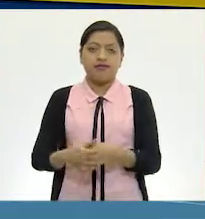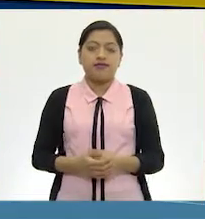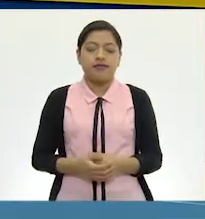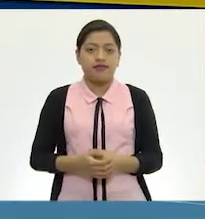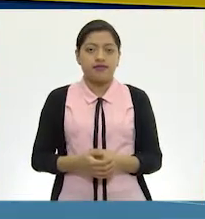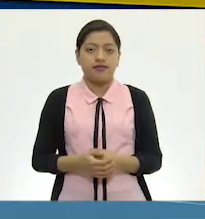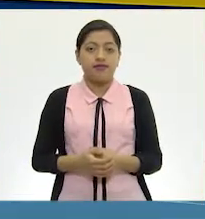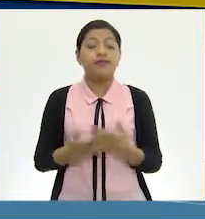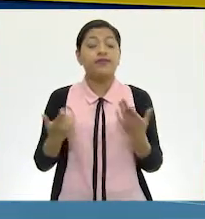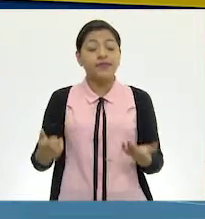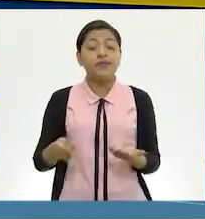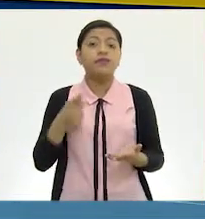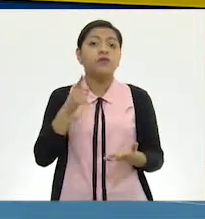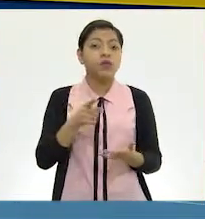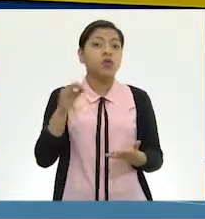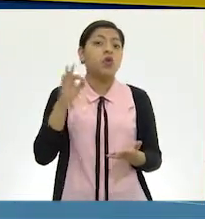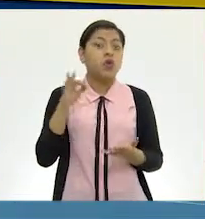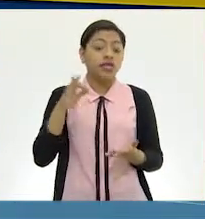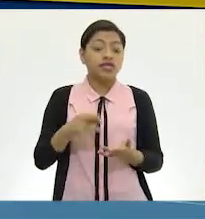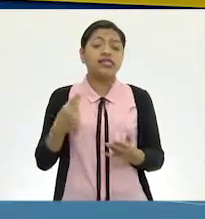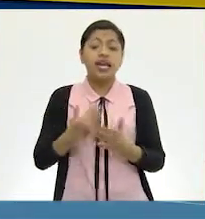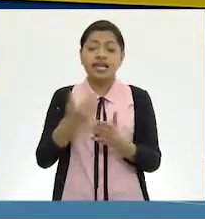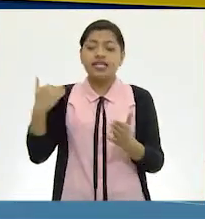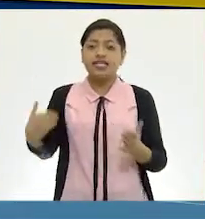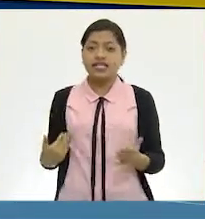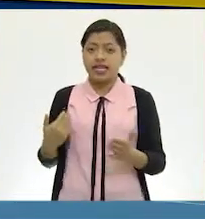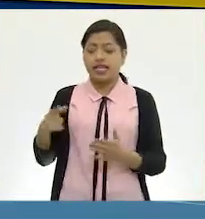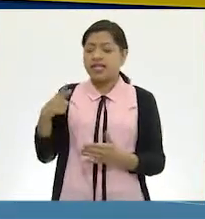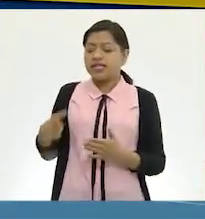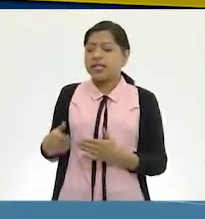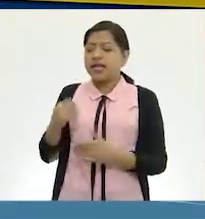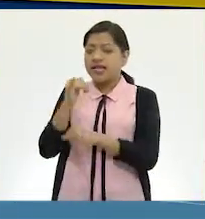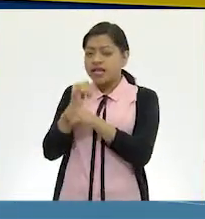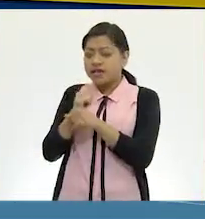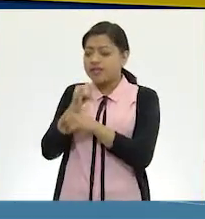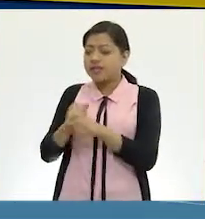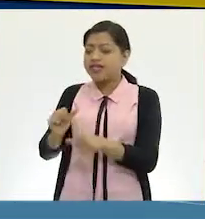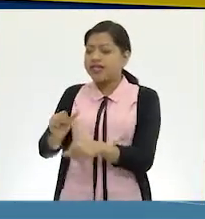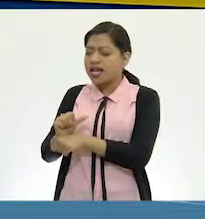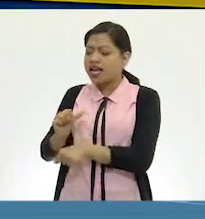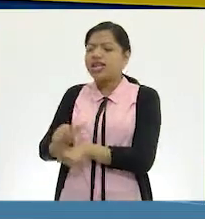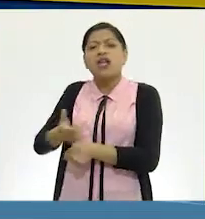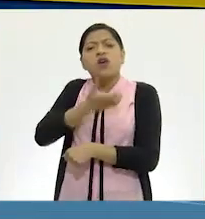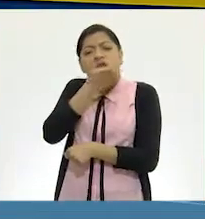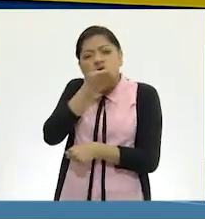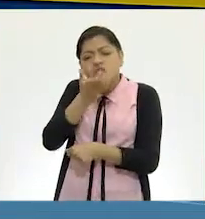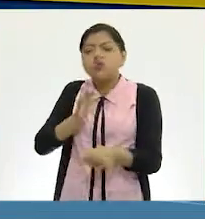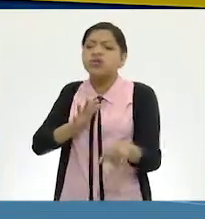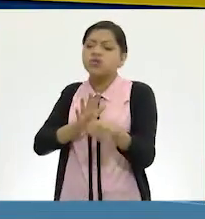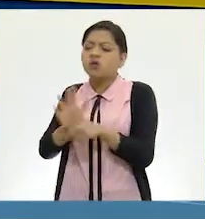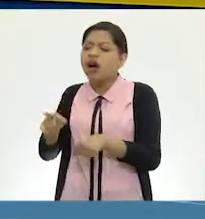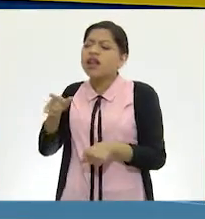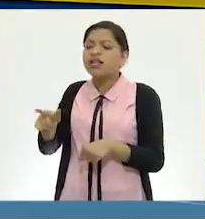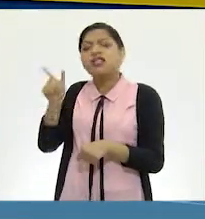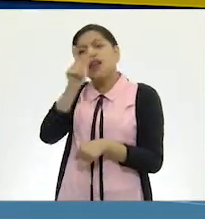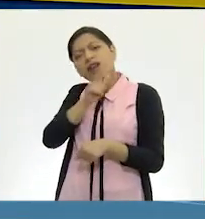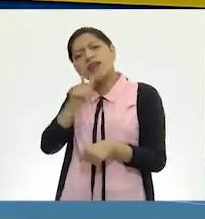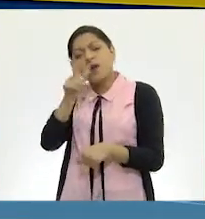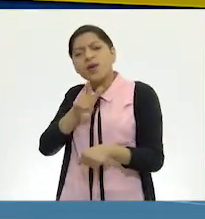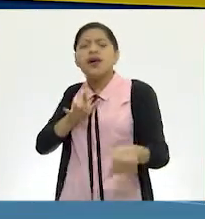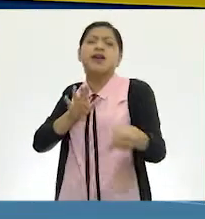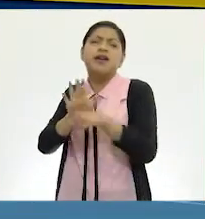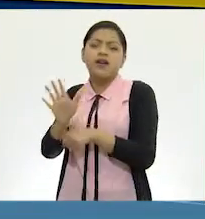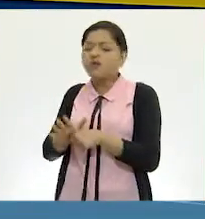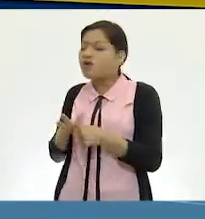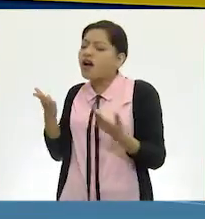convenga estudiar a Argentina para saber cuáles son sus tradiciones, su lenguaje, para no pronunciar mal alguna palabra. Claro.